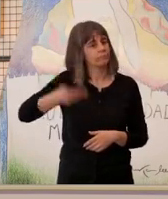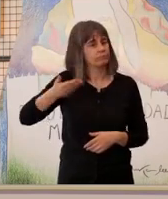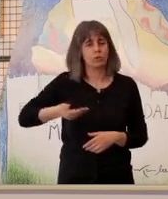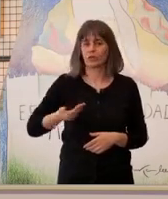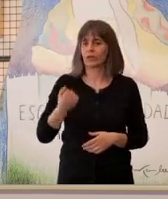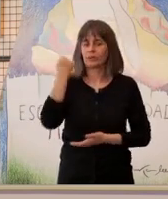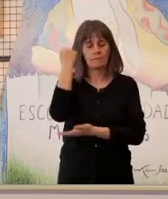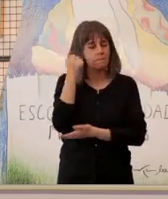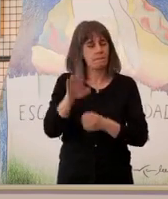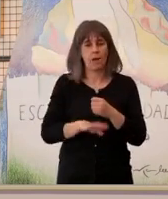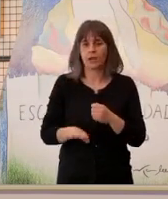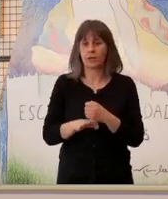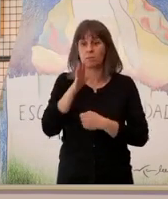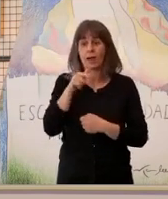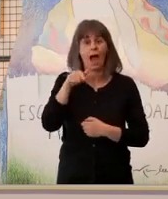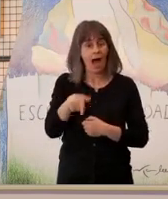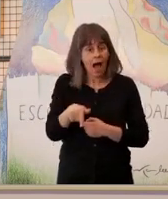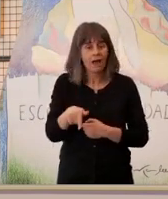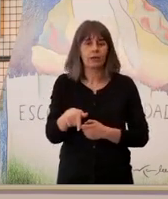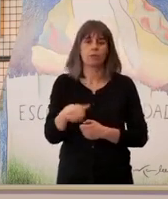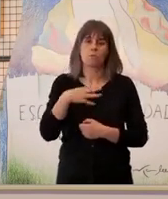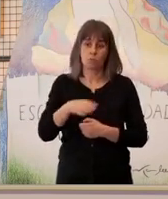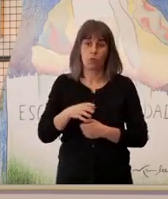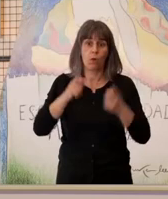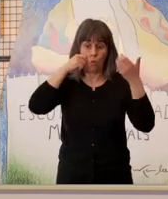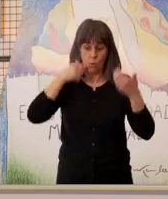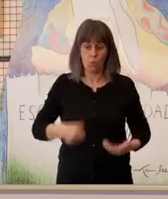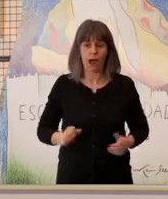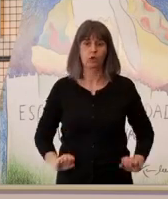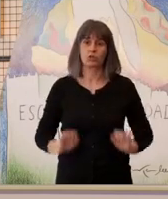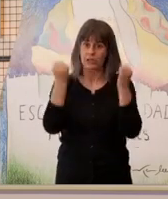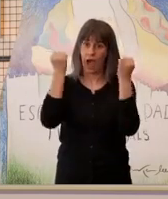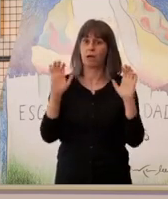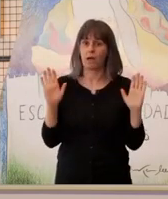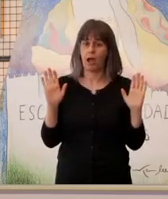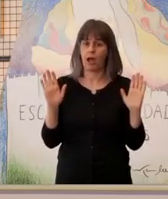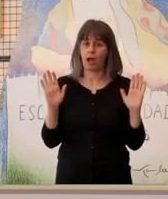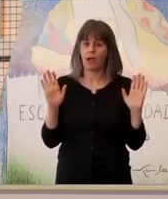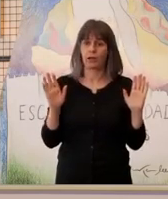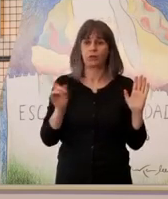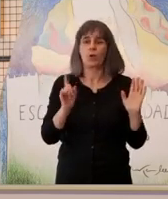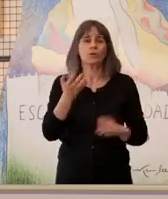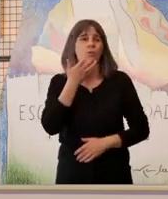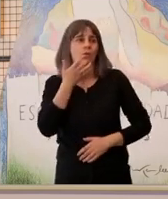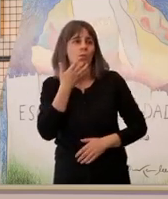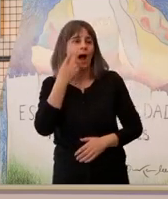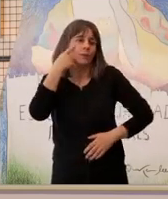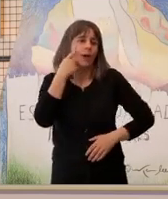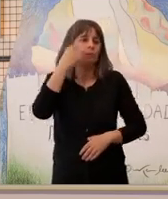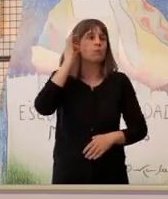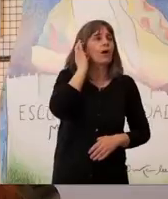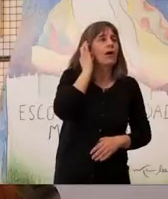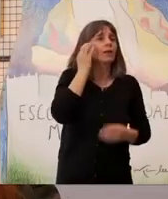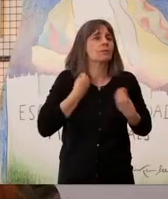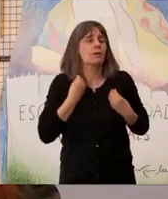porque ahí nos jugamos supervivencia ya no es una broma ya no es si las mujeres vivimos un poco mejor Un poco